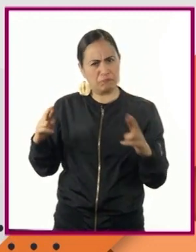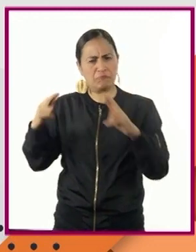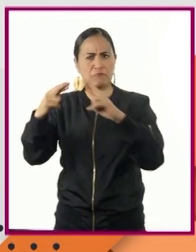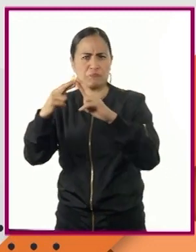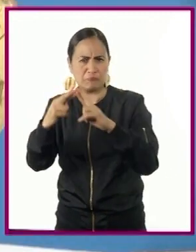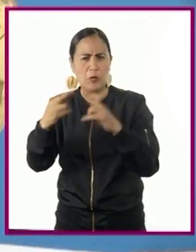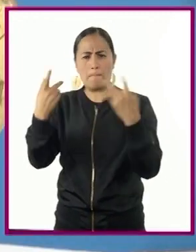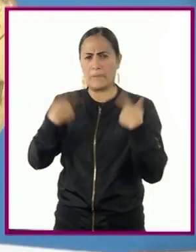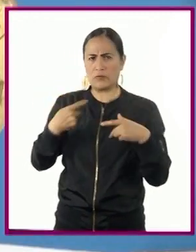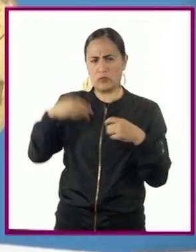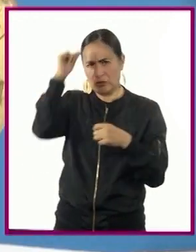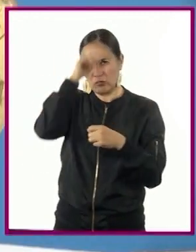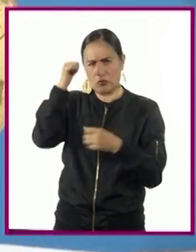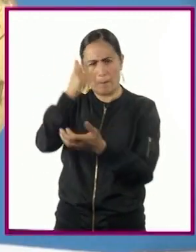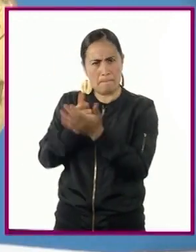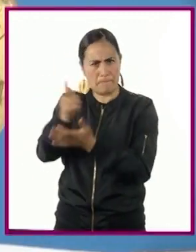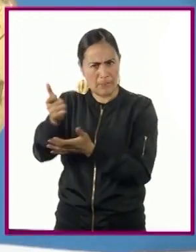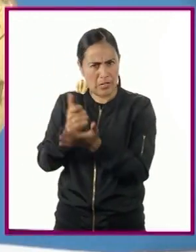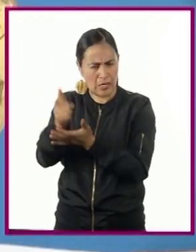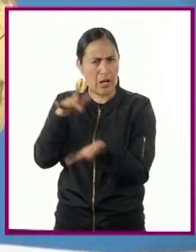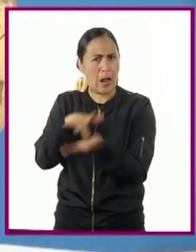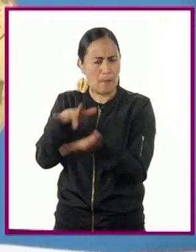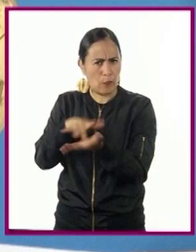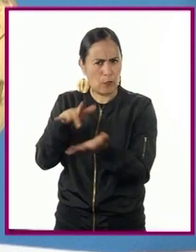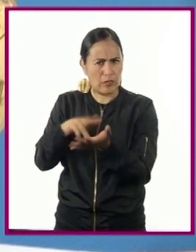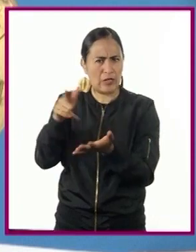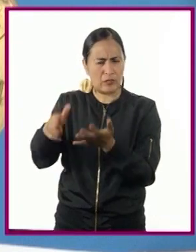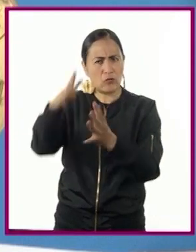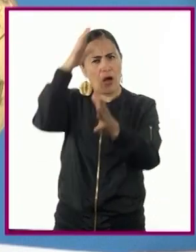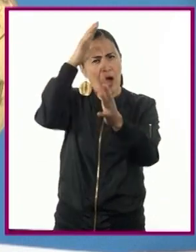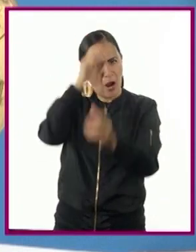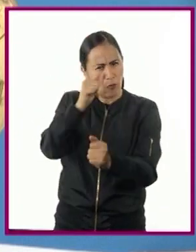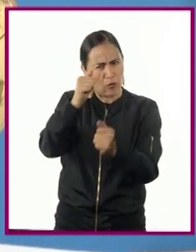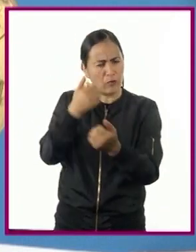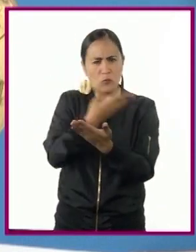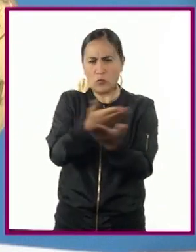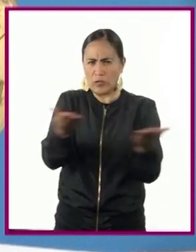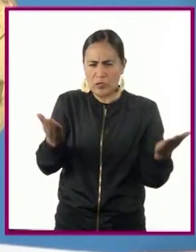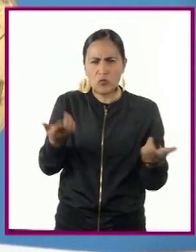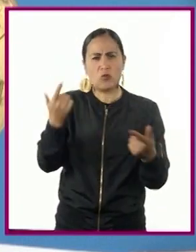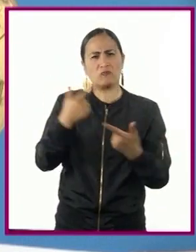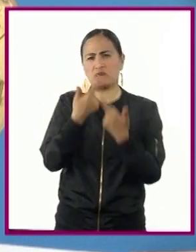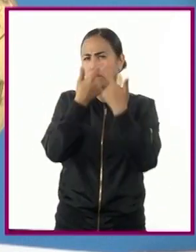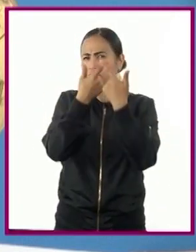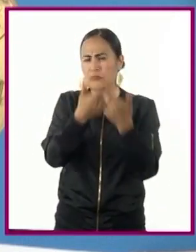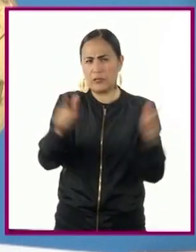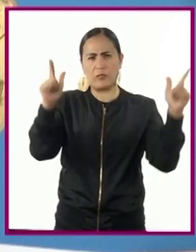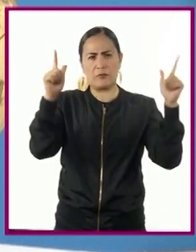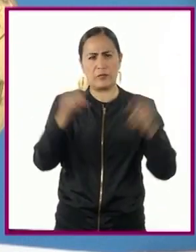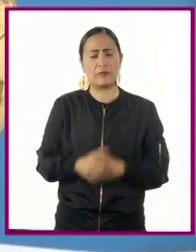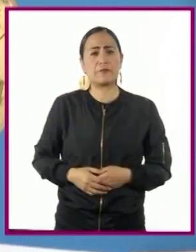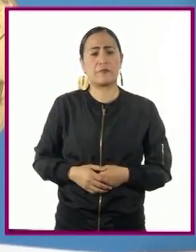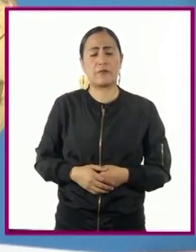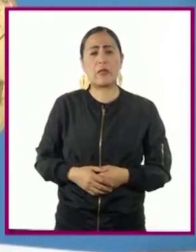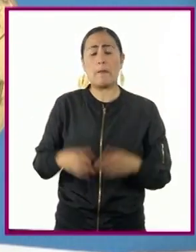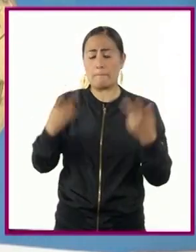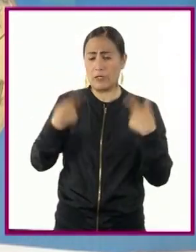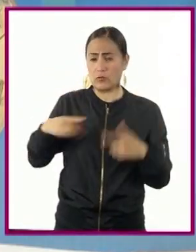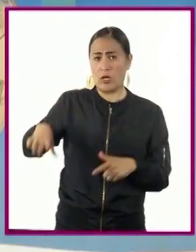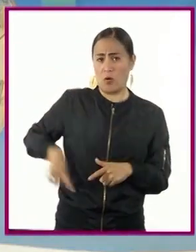de sus ministros, es objeto de convenios libres entre unos y otros, sin que para nada intervenga en ellos la autoridad civil.